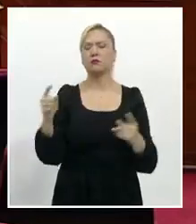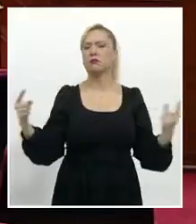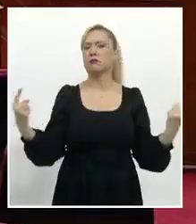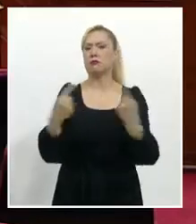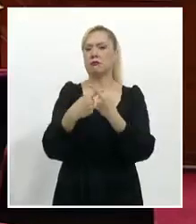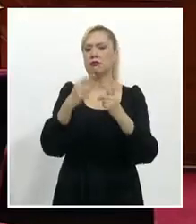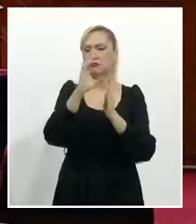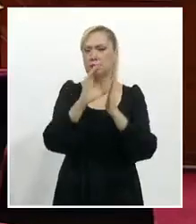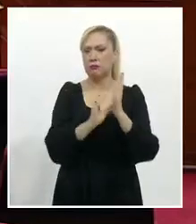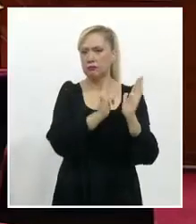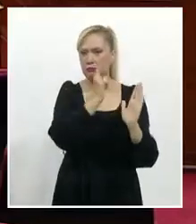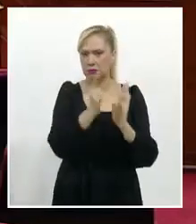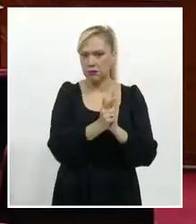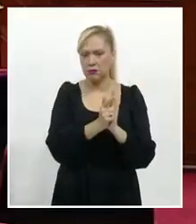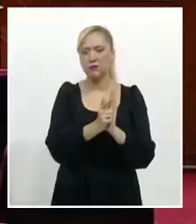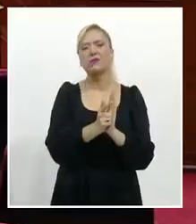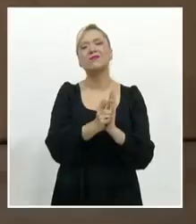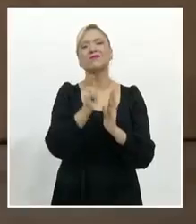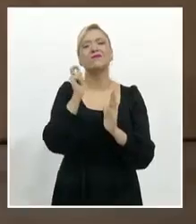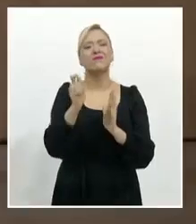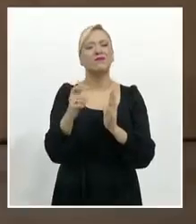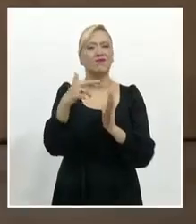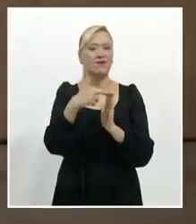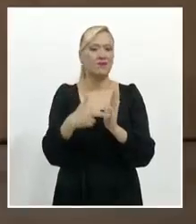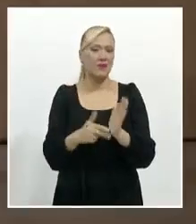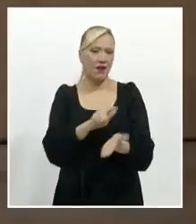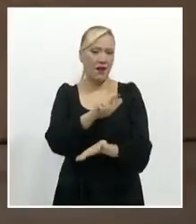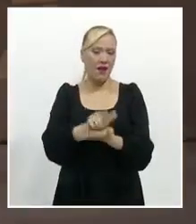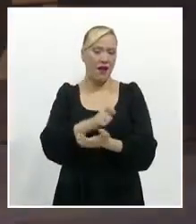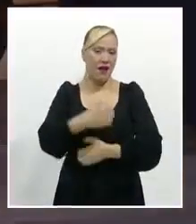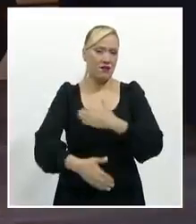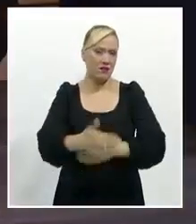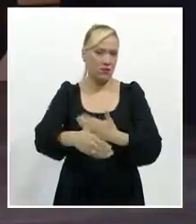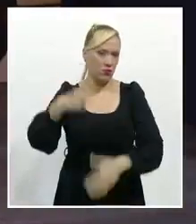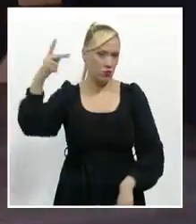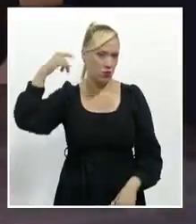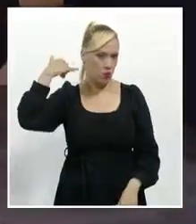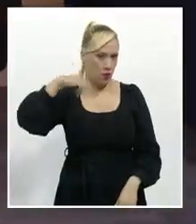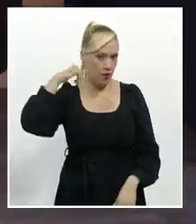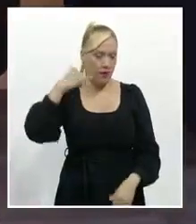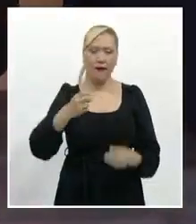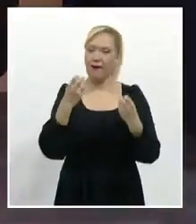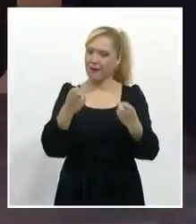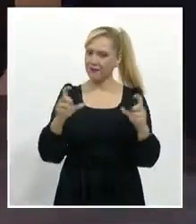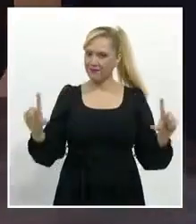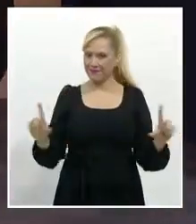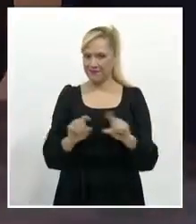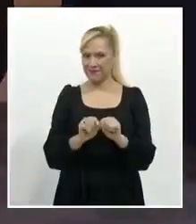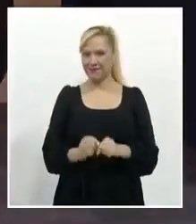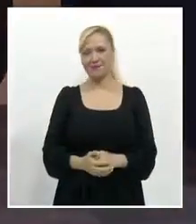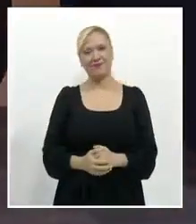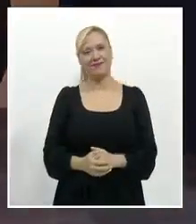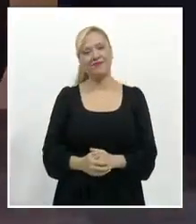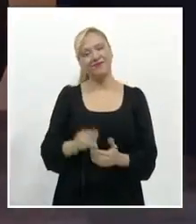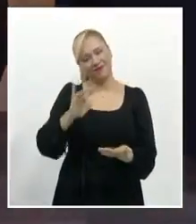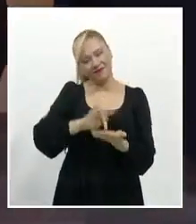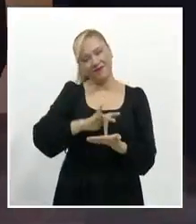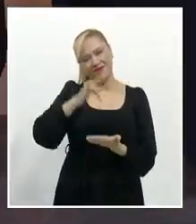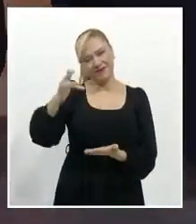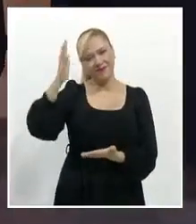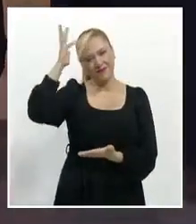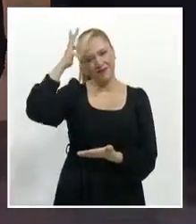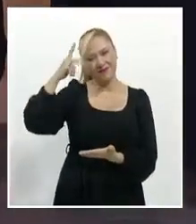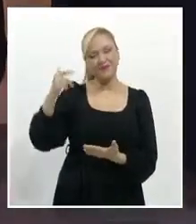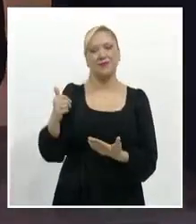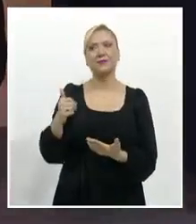de inconstitucionalidad contra disposiciones de la Ley de Archivos de Yucatán. Hasta aquí mi reporte. Gracias, Mario,